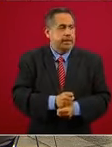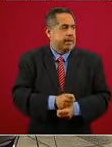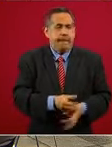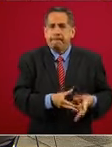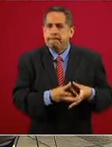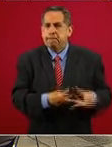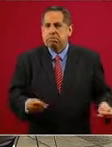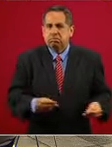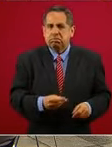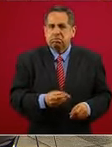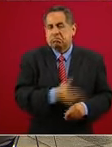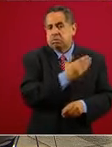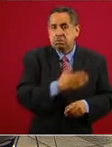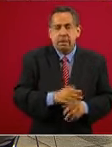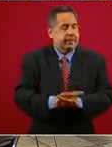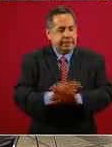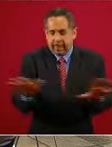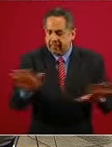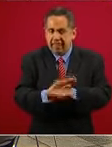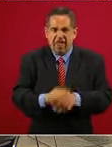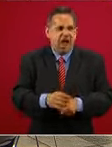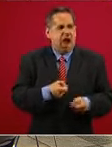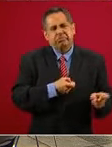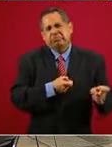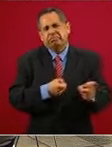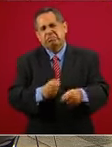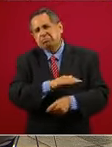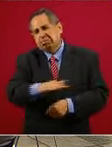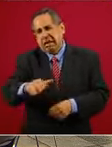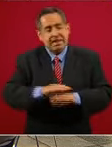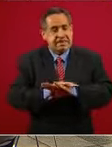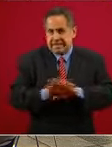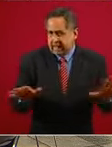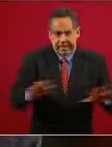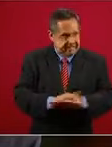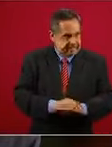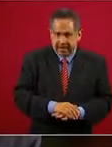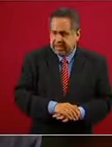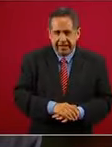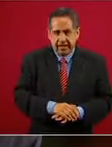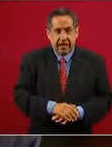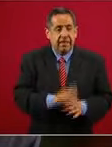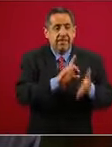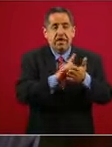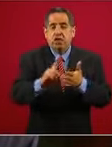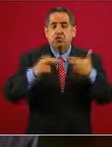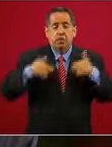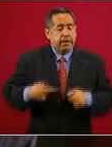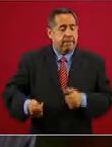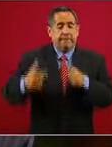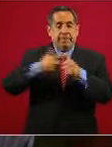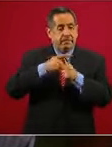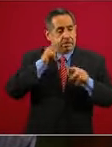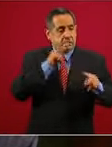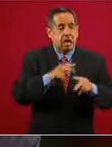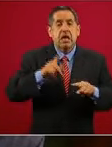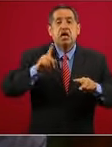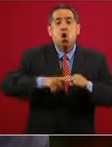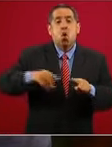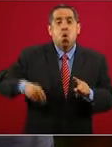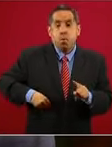desapariciones ni masacres. Se respetan los derechos humanos y se castiga al